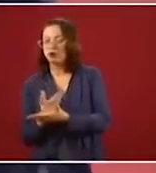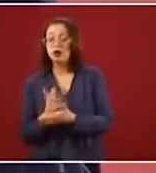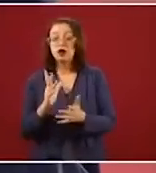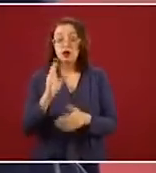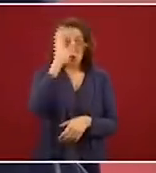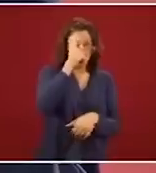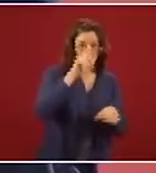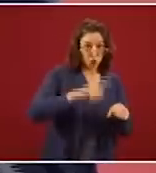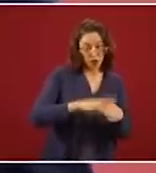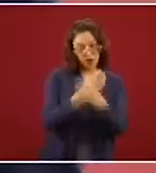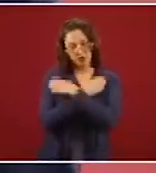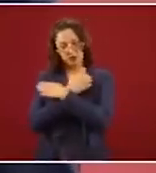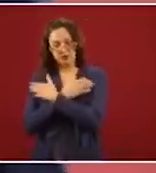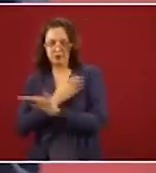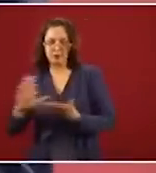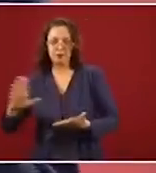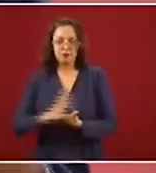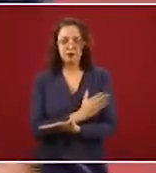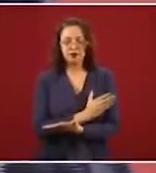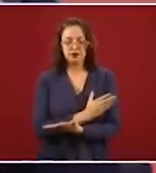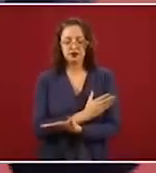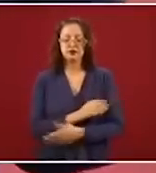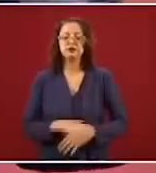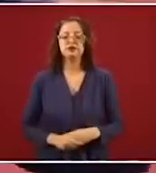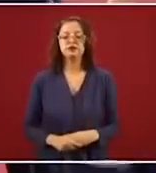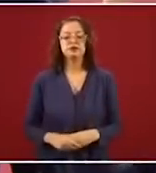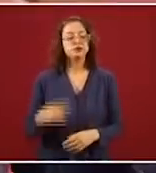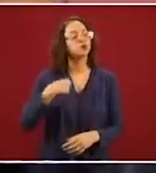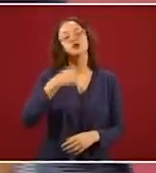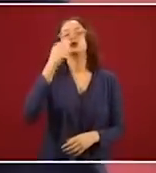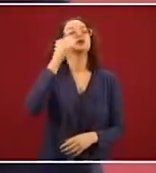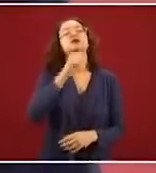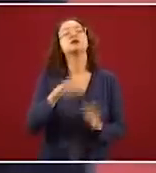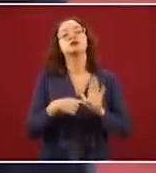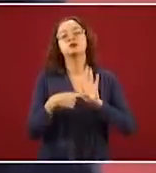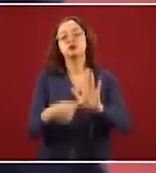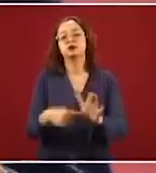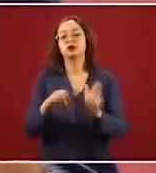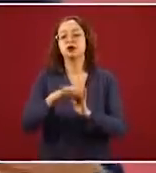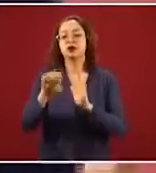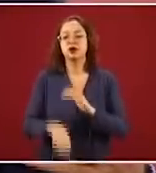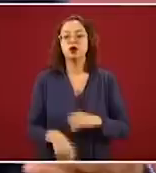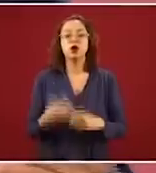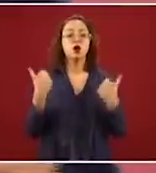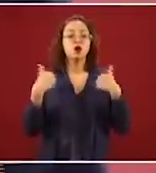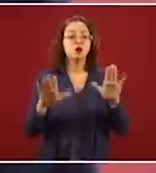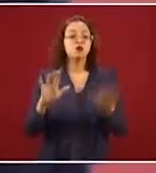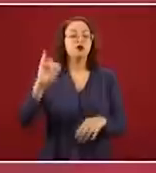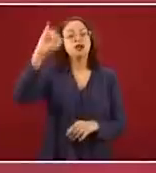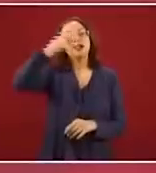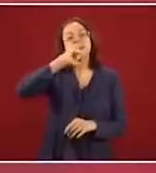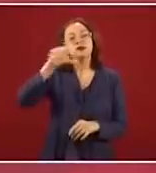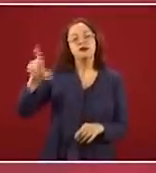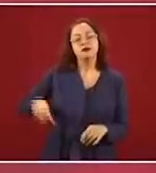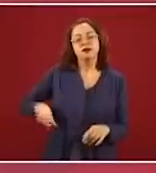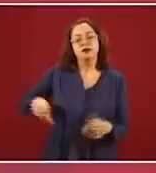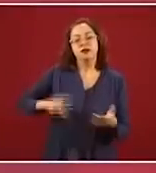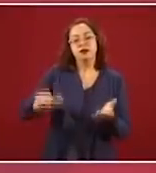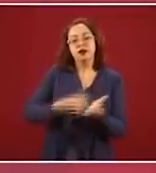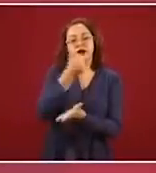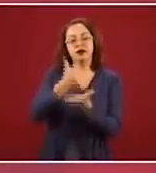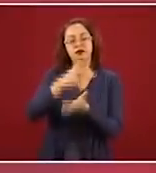O sea, aquí siempre pongo el ejemplo. Porque fui jefe de gobierno en la Ciudad de México.